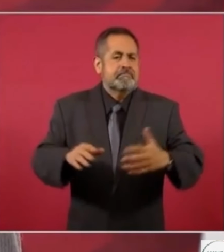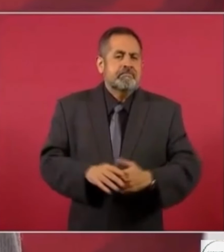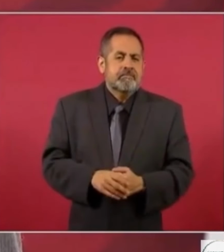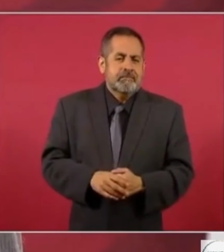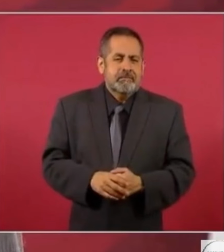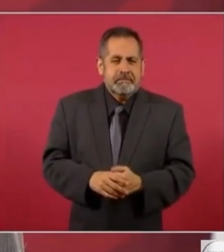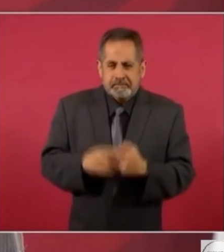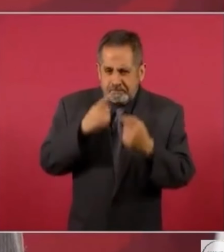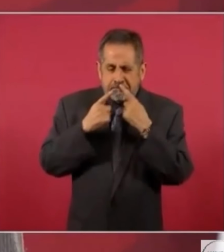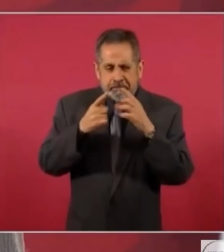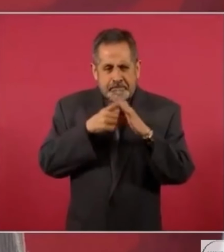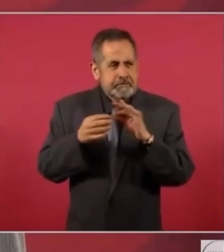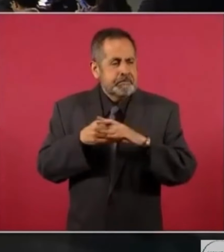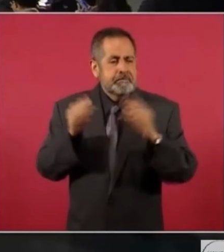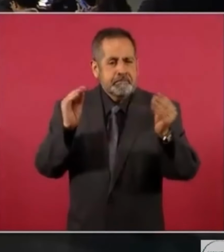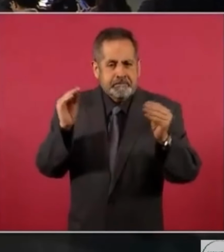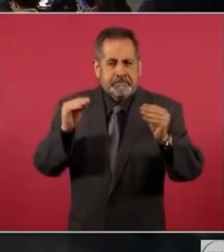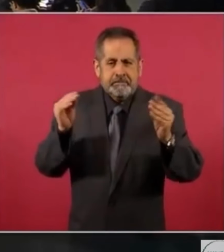debatiendo,